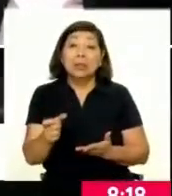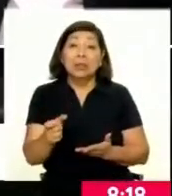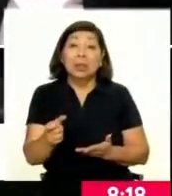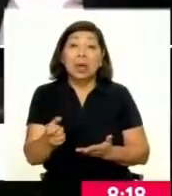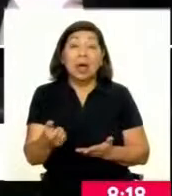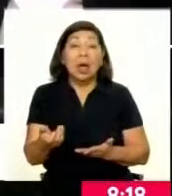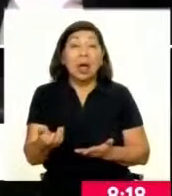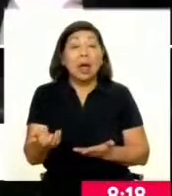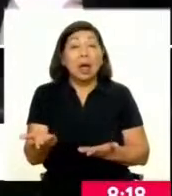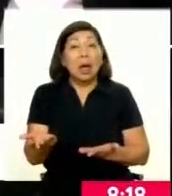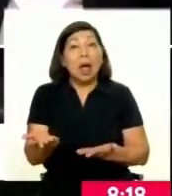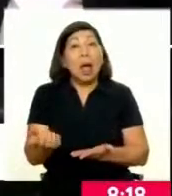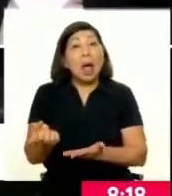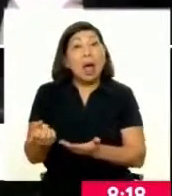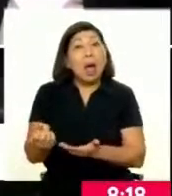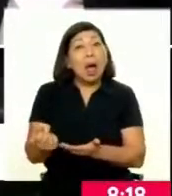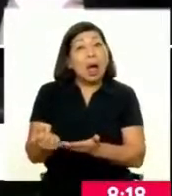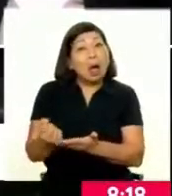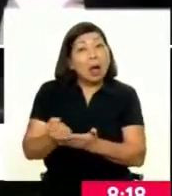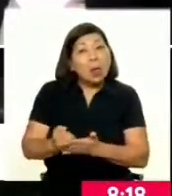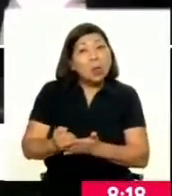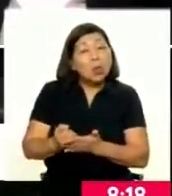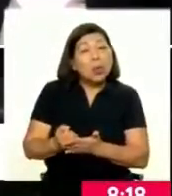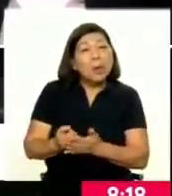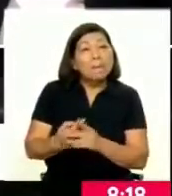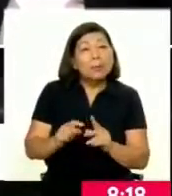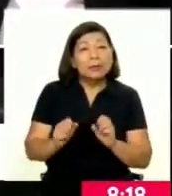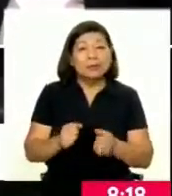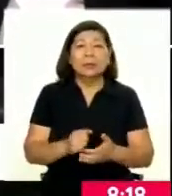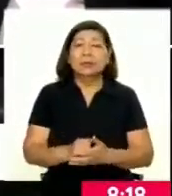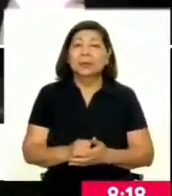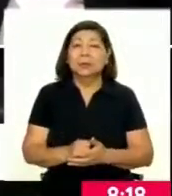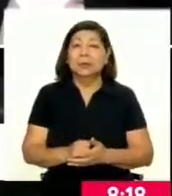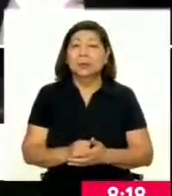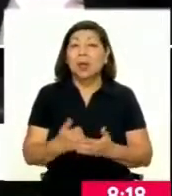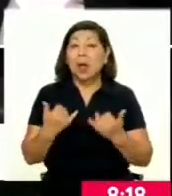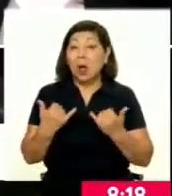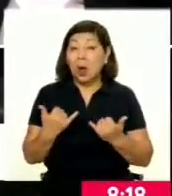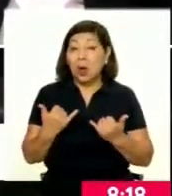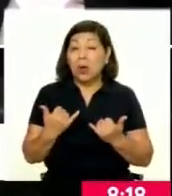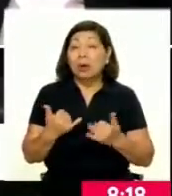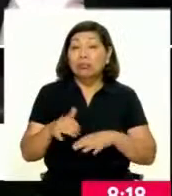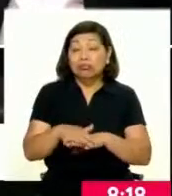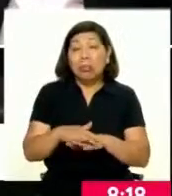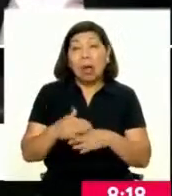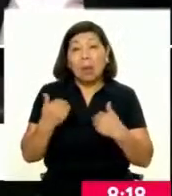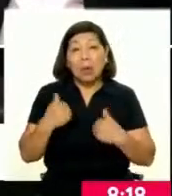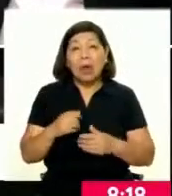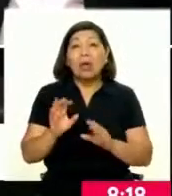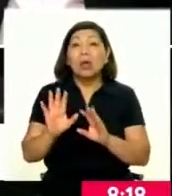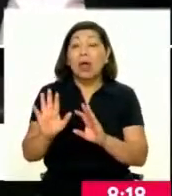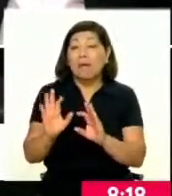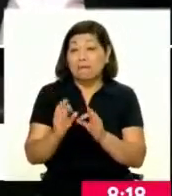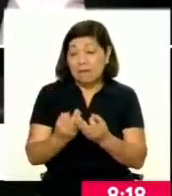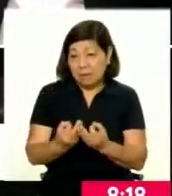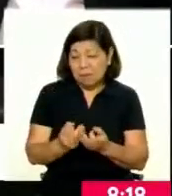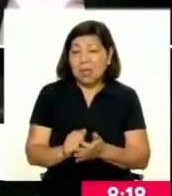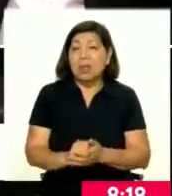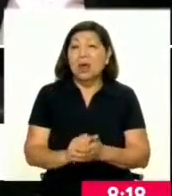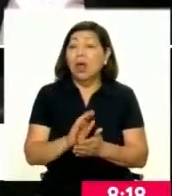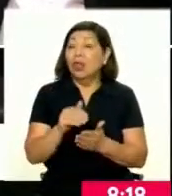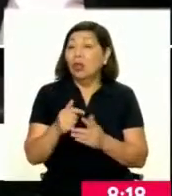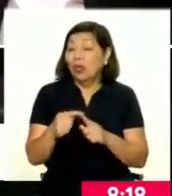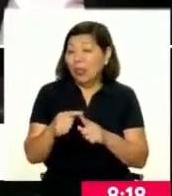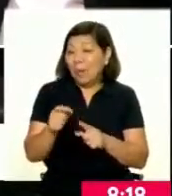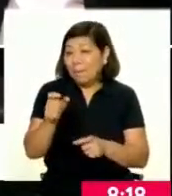recibiendo esta defensa pública? Nosotros hemos brindado orientación legal a los familiares, ¿no?, de todas